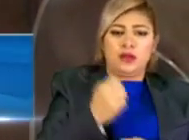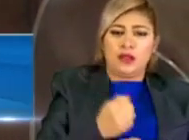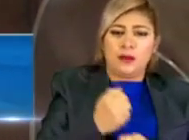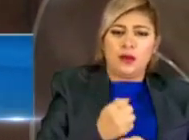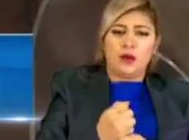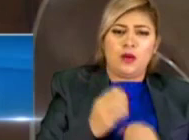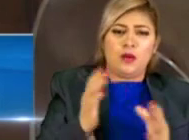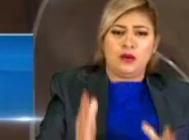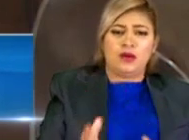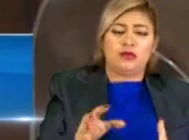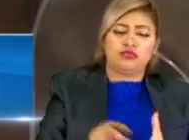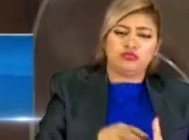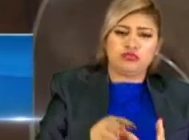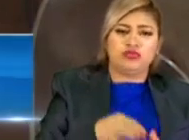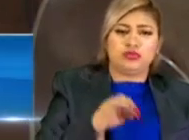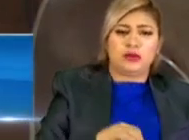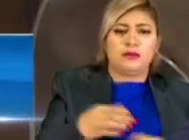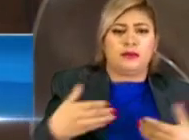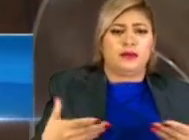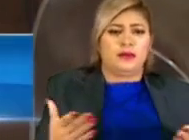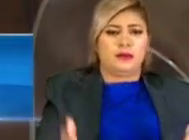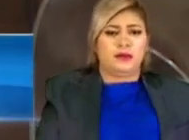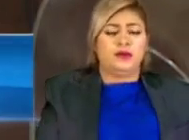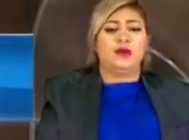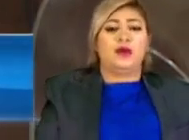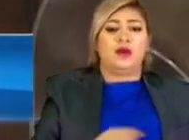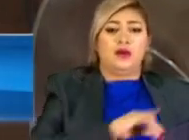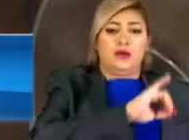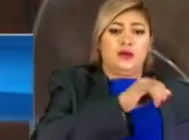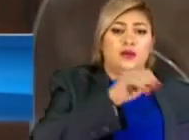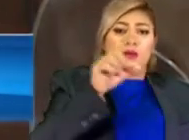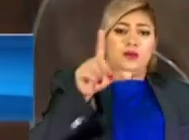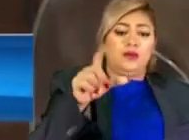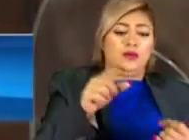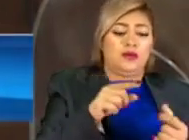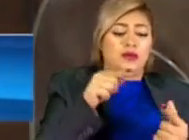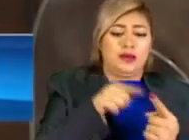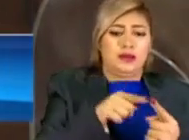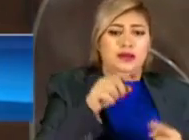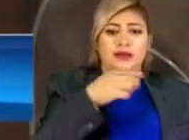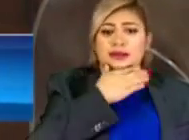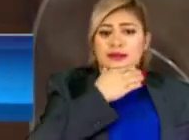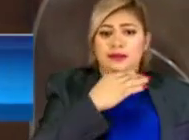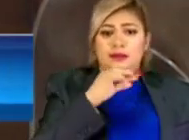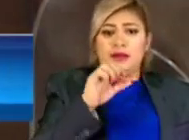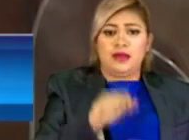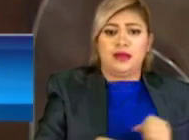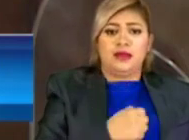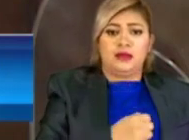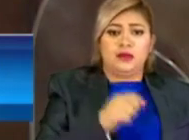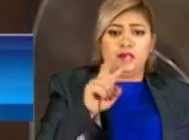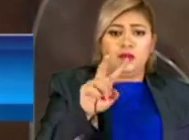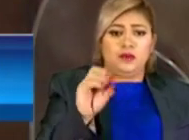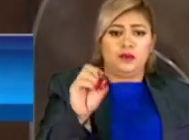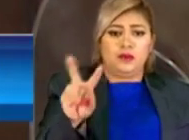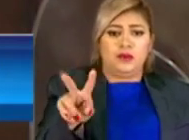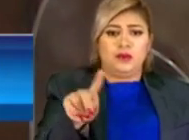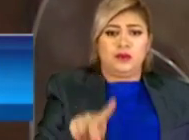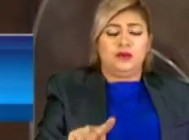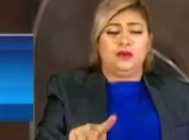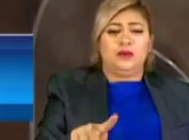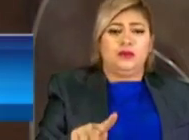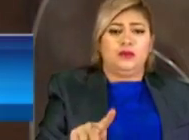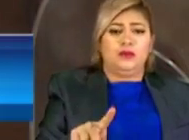Deseo resaltar que de julio a diciembre del 2021, entre otras